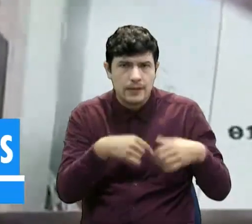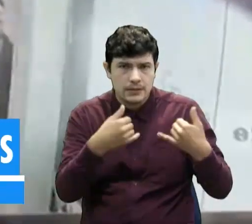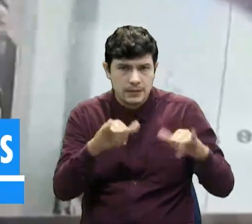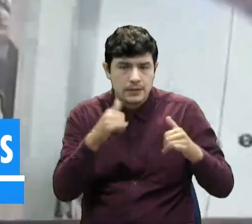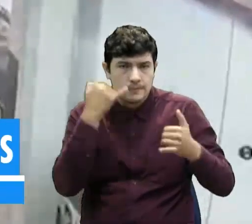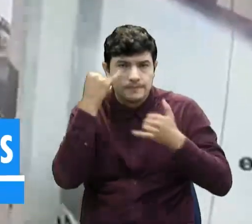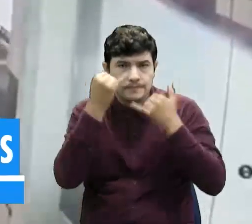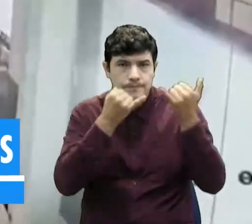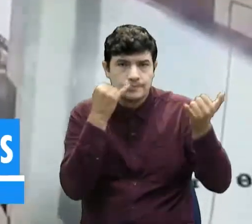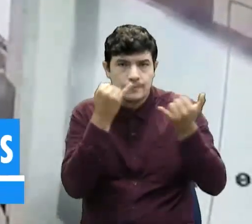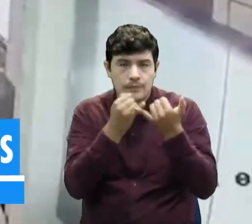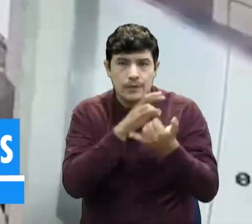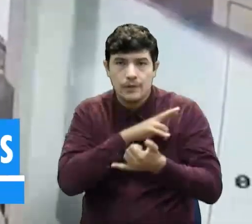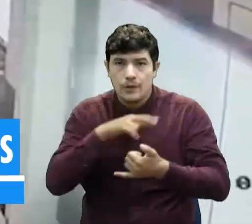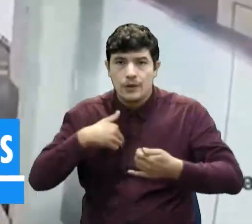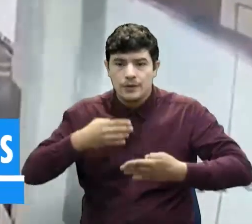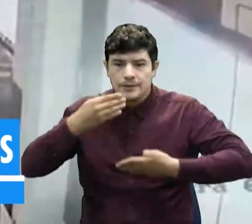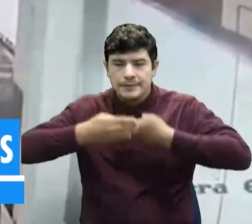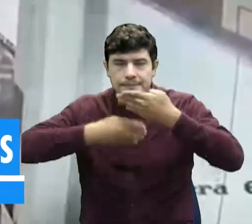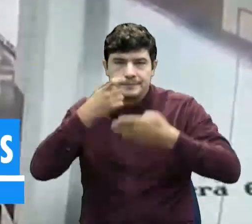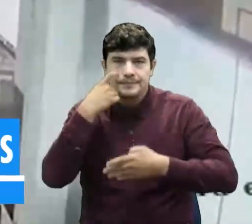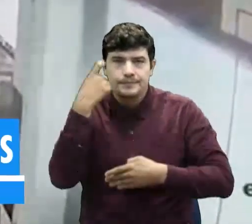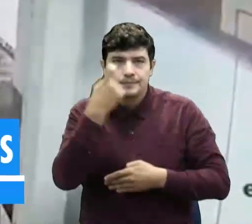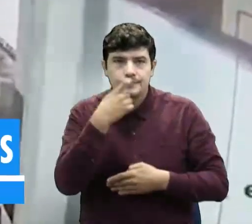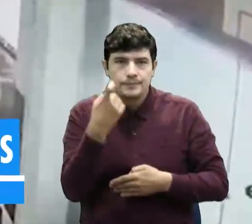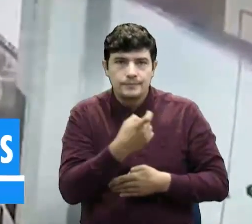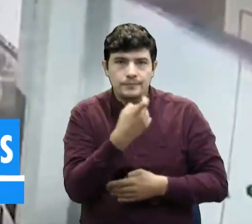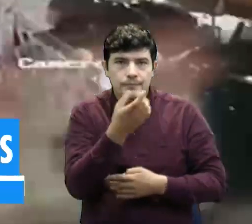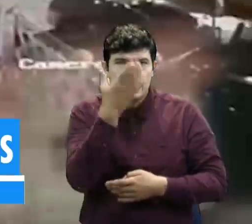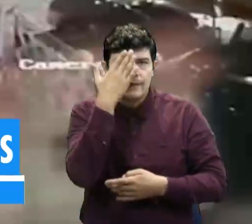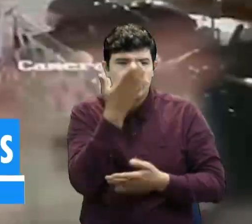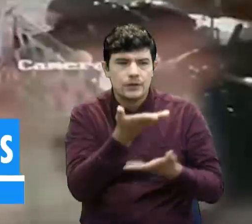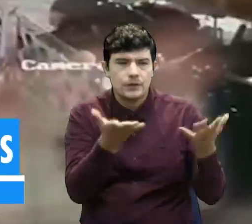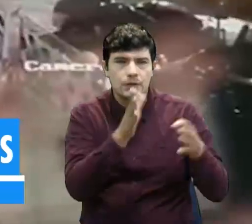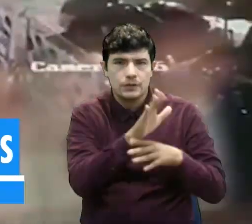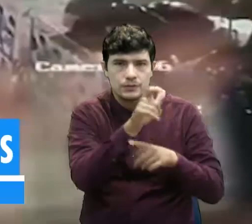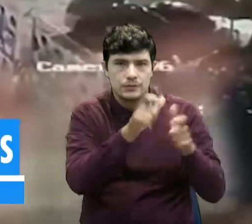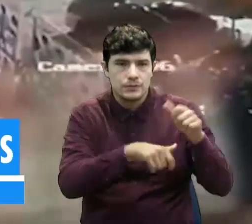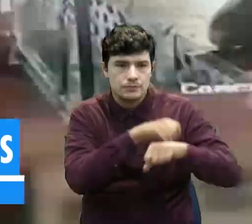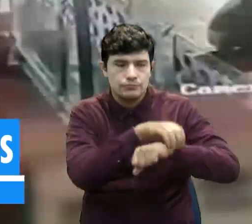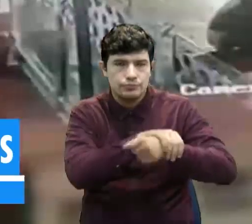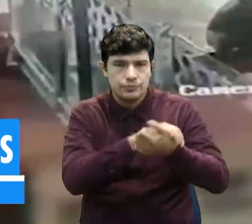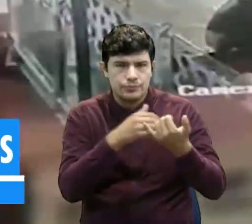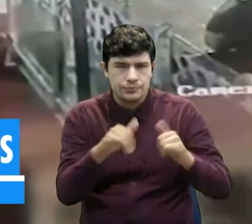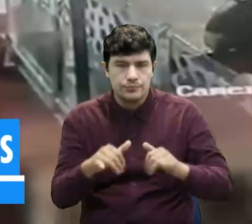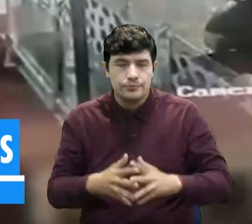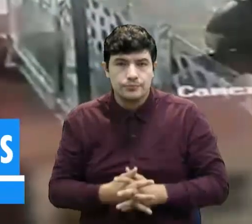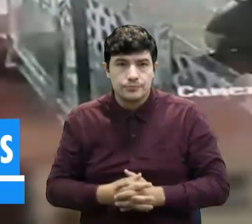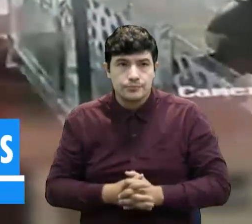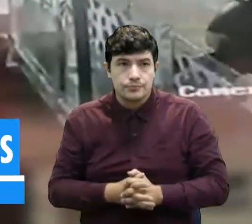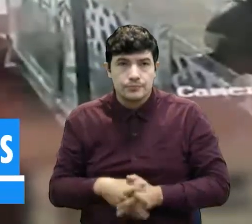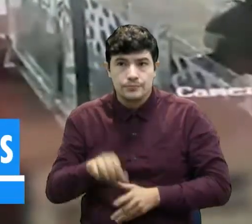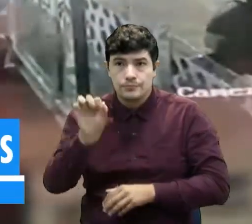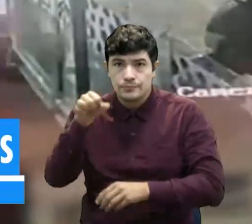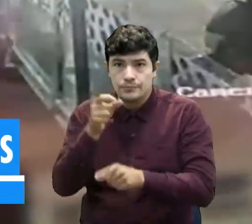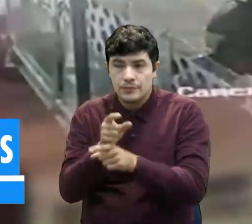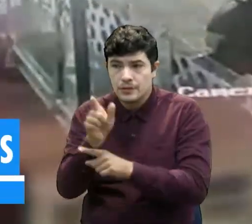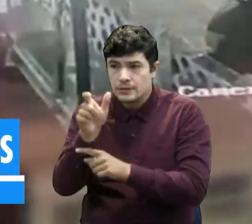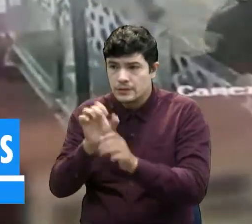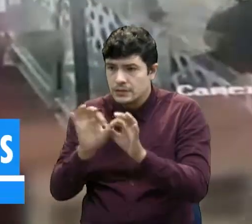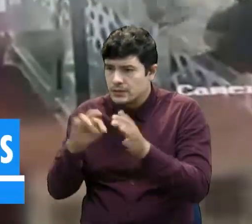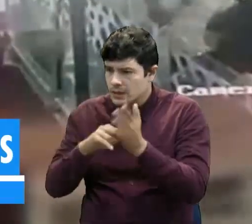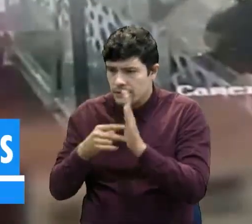individualizadas. Estamos en el proceso de buscar su plena identificación. Coronel, ¿esto significa que no hubo ningún